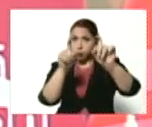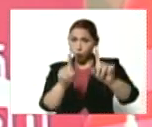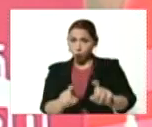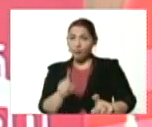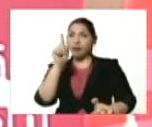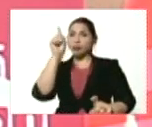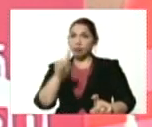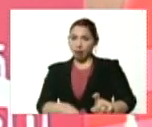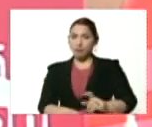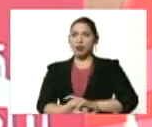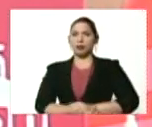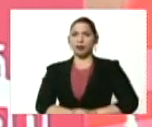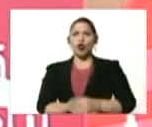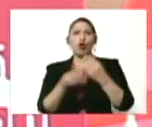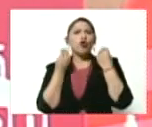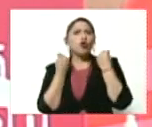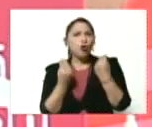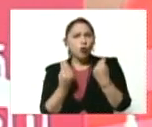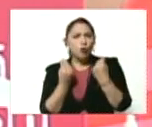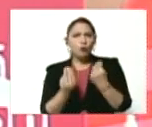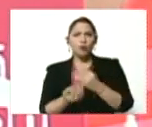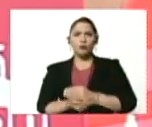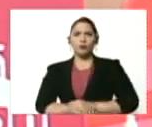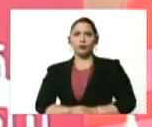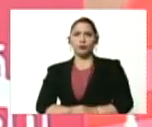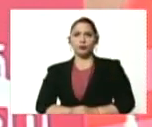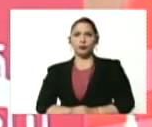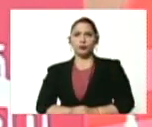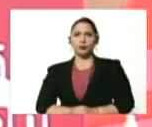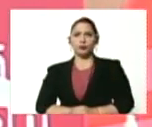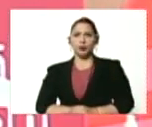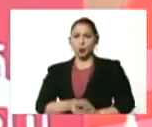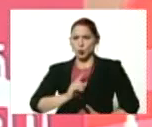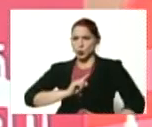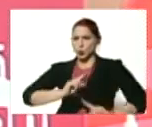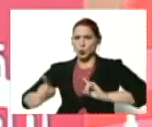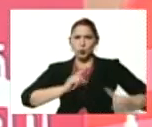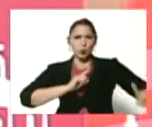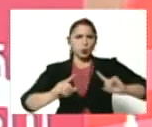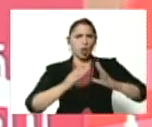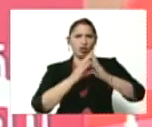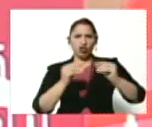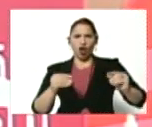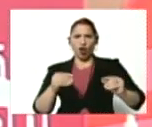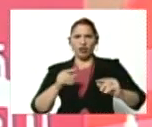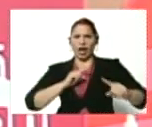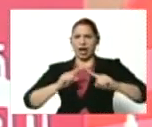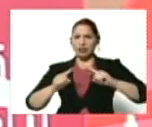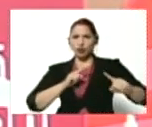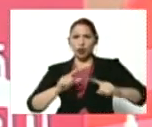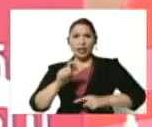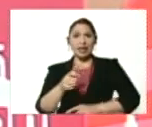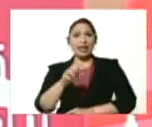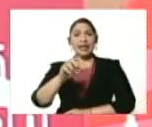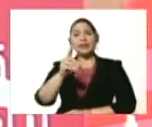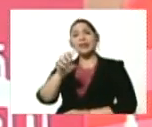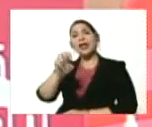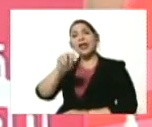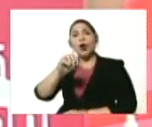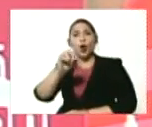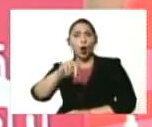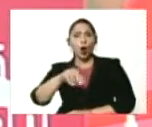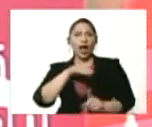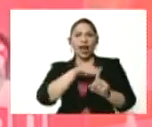de cómo es el dirigente de todas estas acciones, de Gedeón, del ataque con